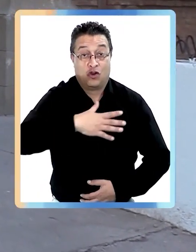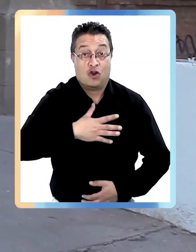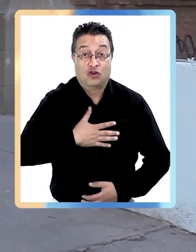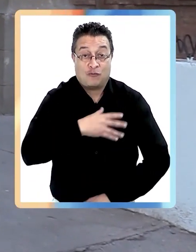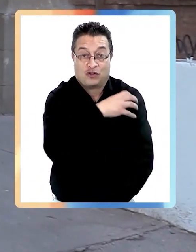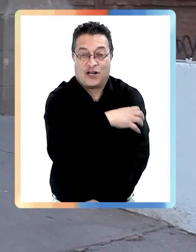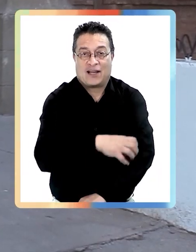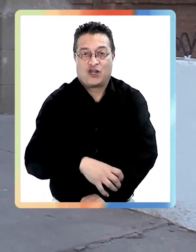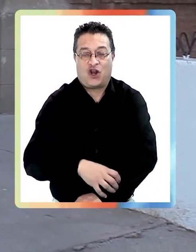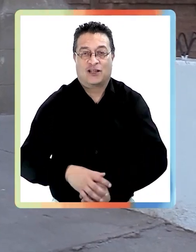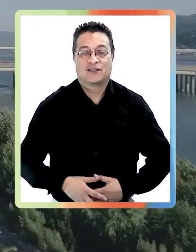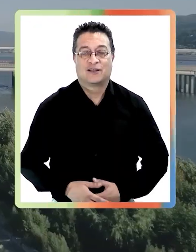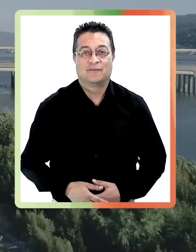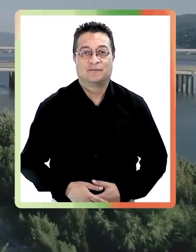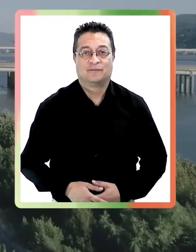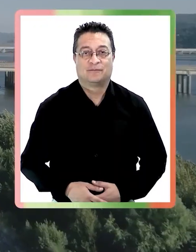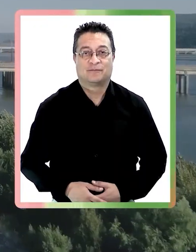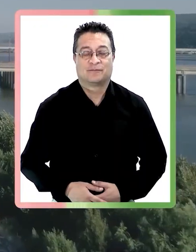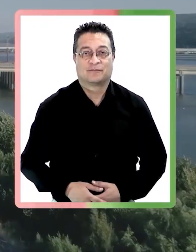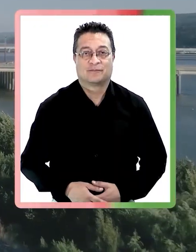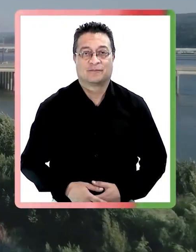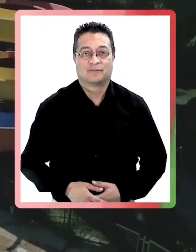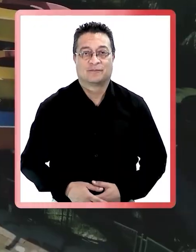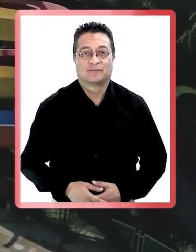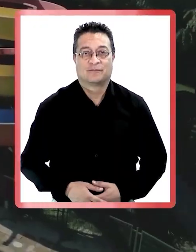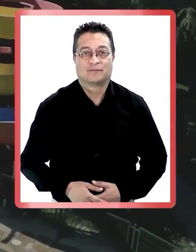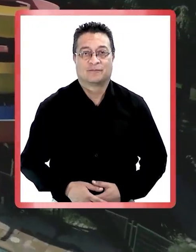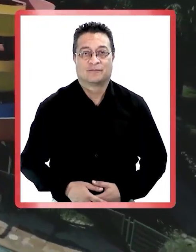Somos las regiones.